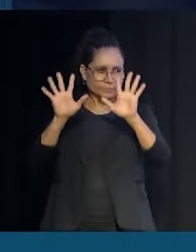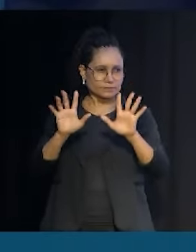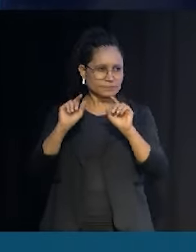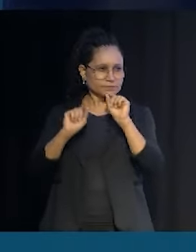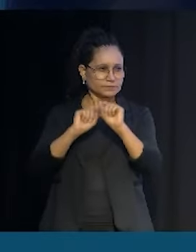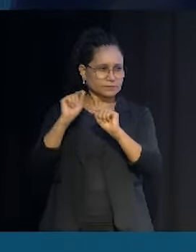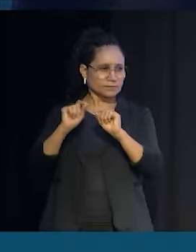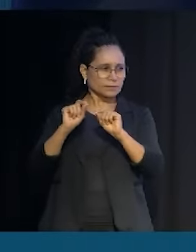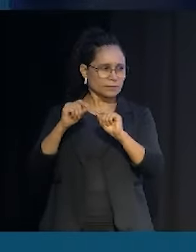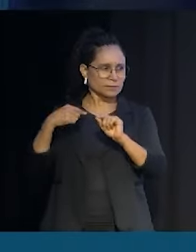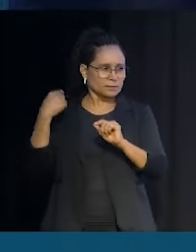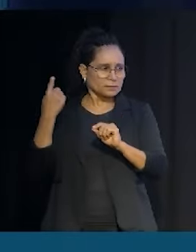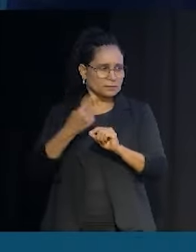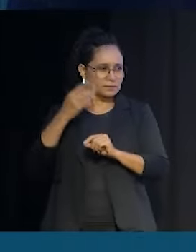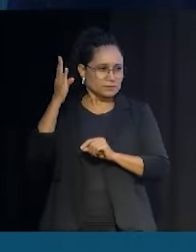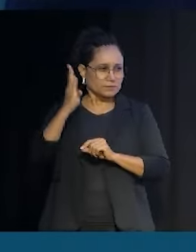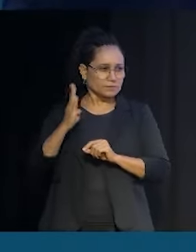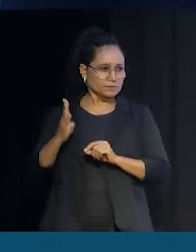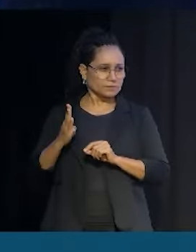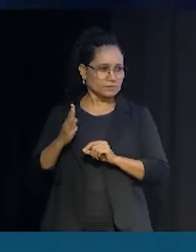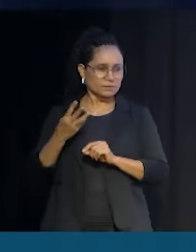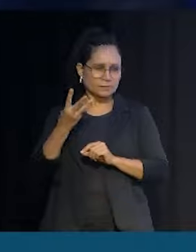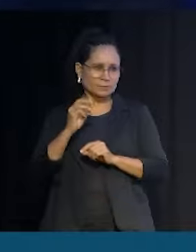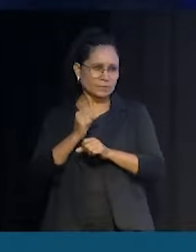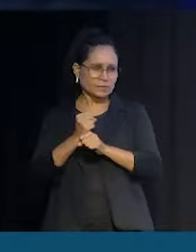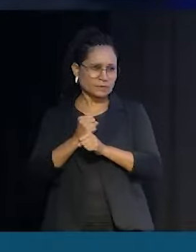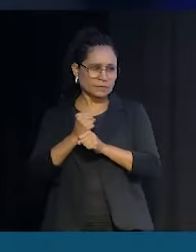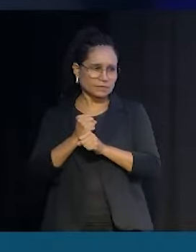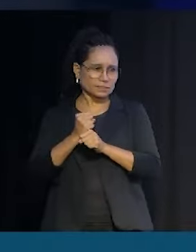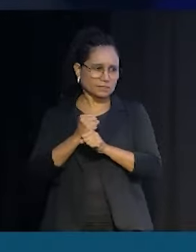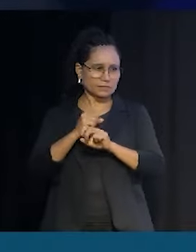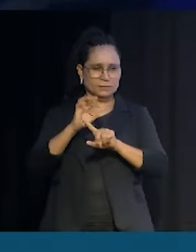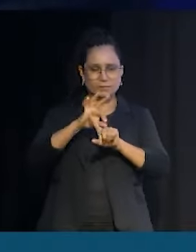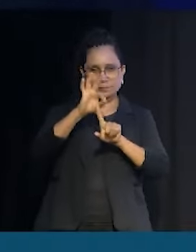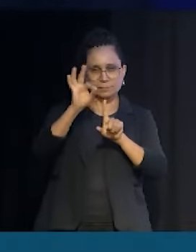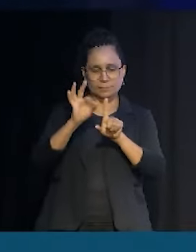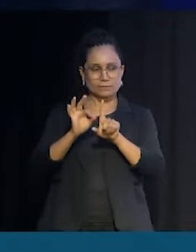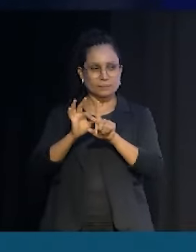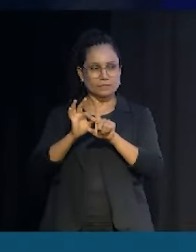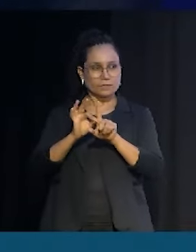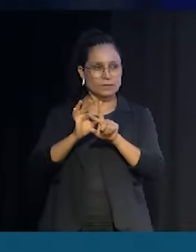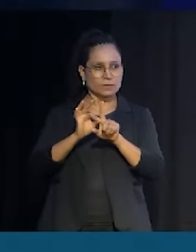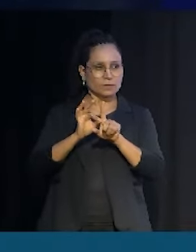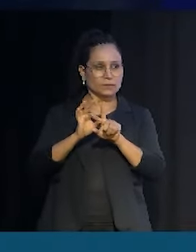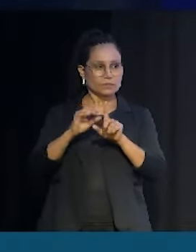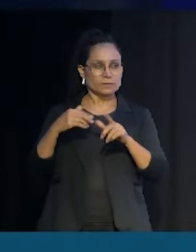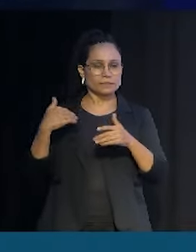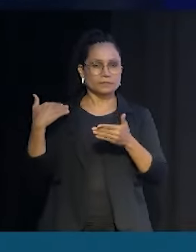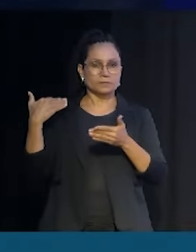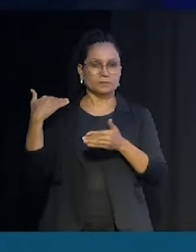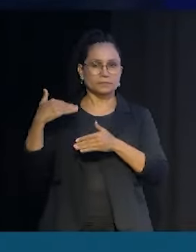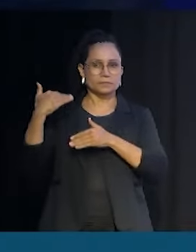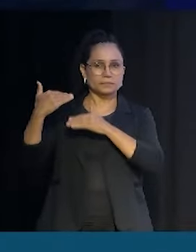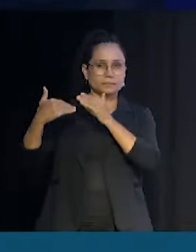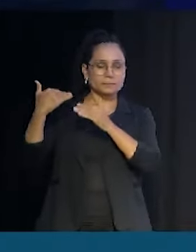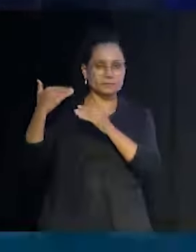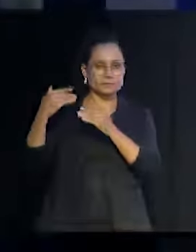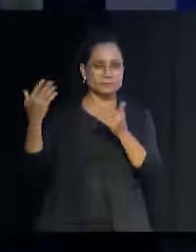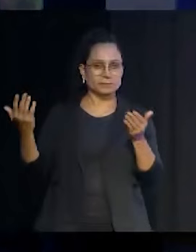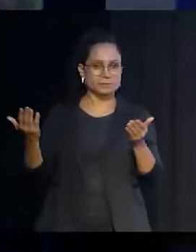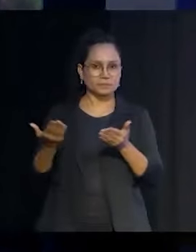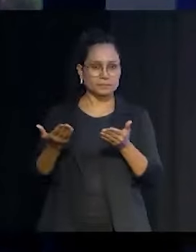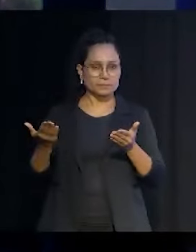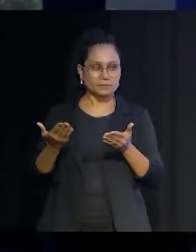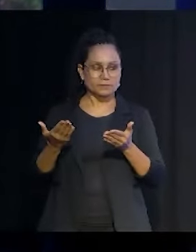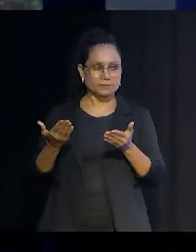claramente. Miren lo que sucedió con los granos en Brasil en los últimos 30 años. Desde el plano color, tuvimos un crecimiento en la